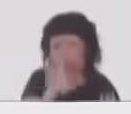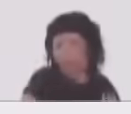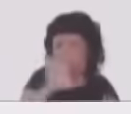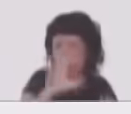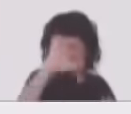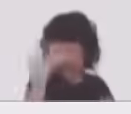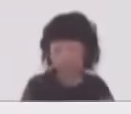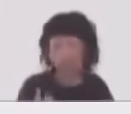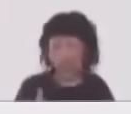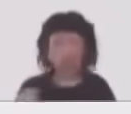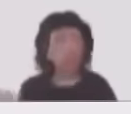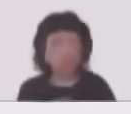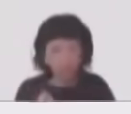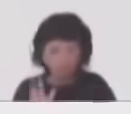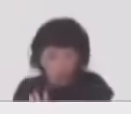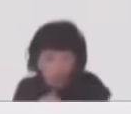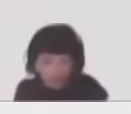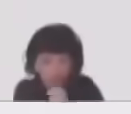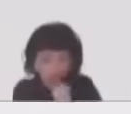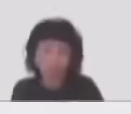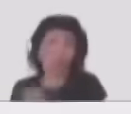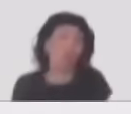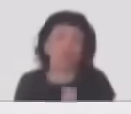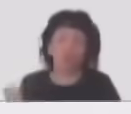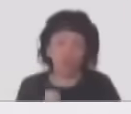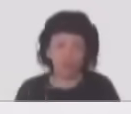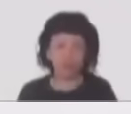muy importante para nosotros.